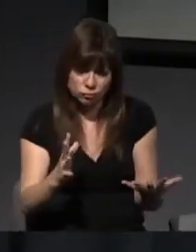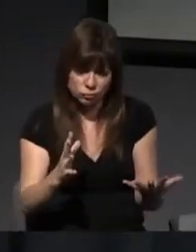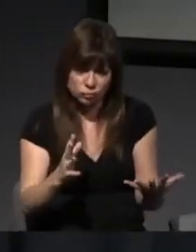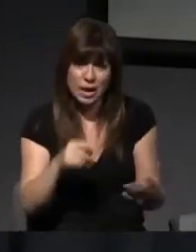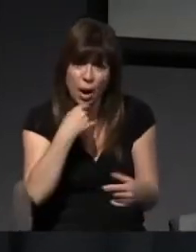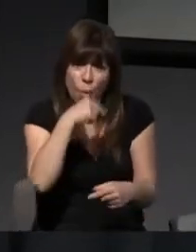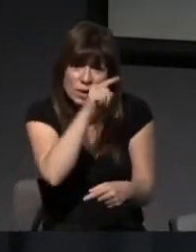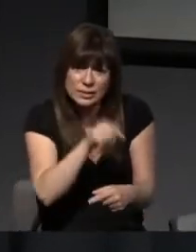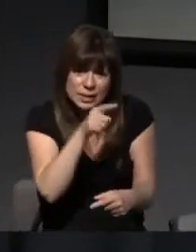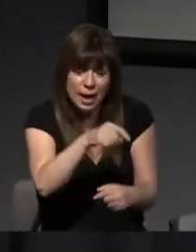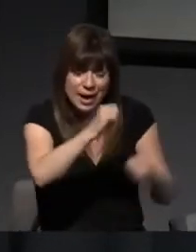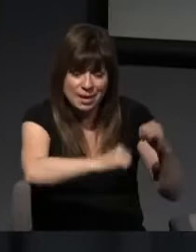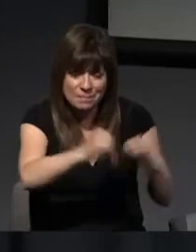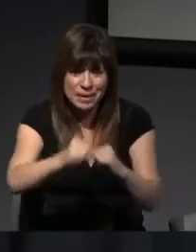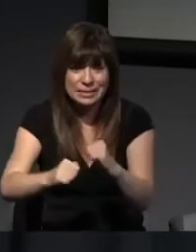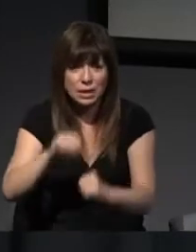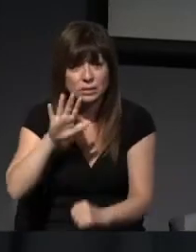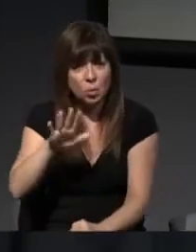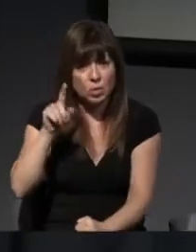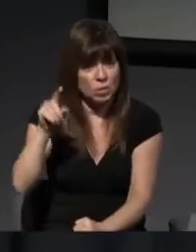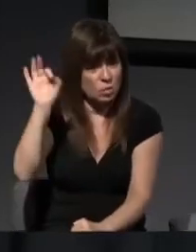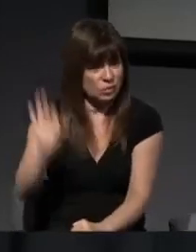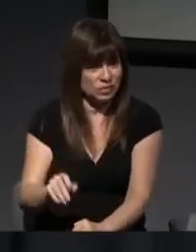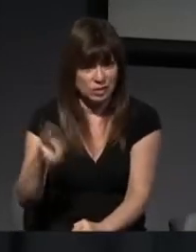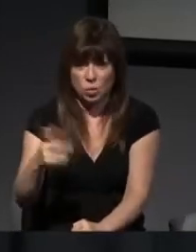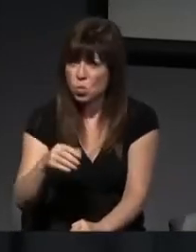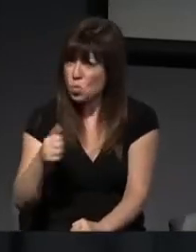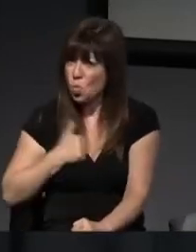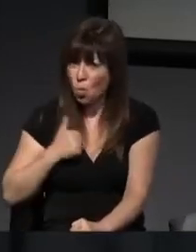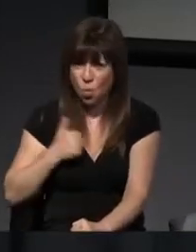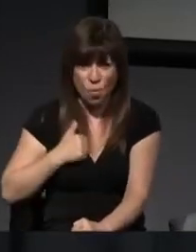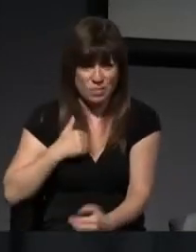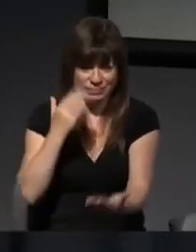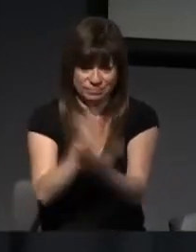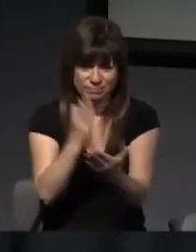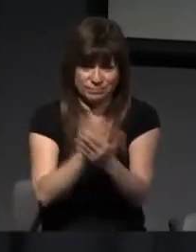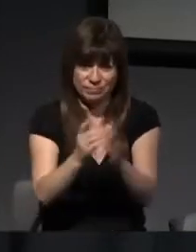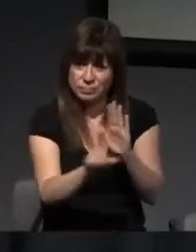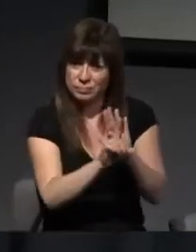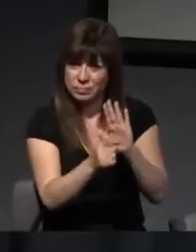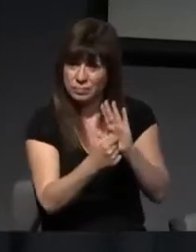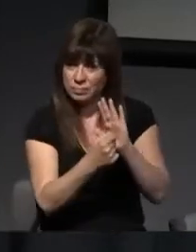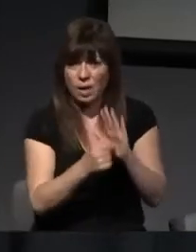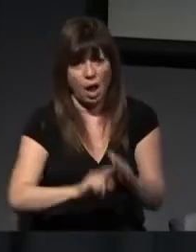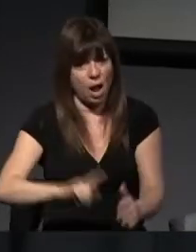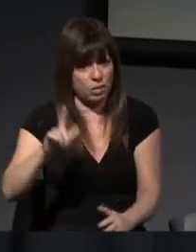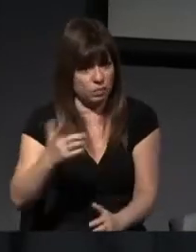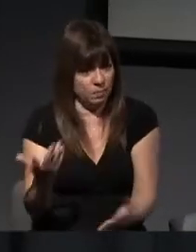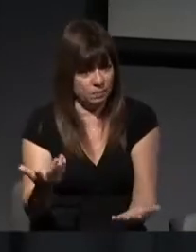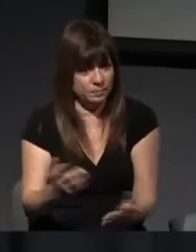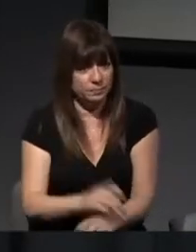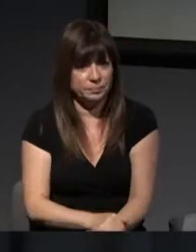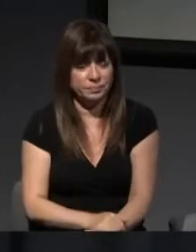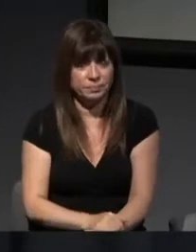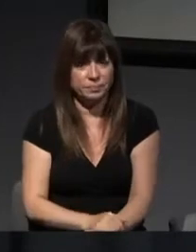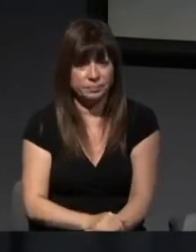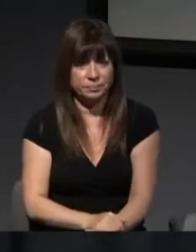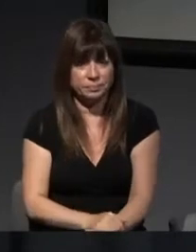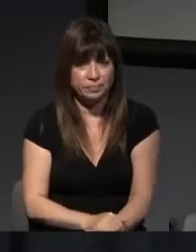un 31% de las empresas aún no cumplían esta exigencia legal, lo que es un número alto. Pero más allá de la